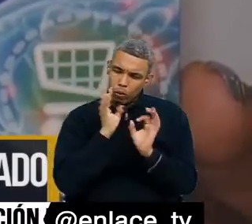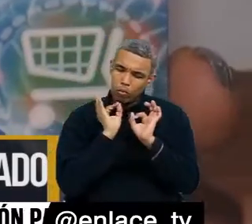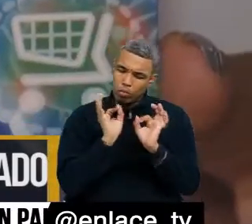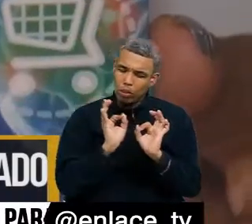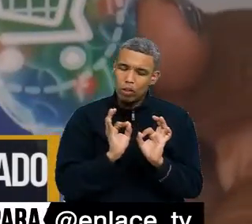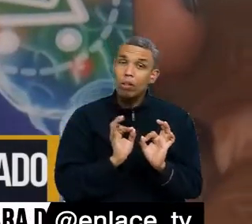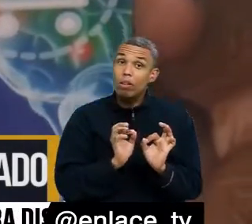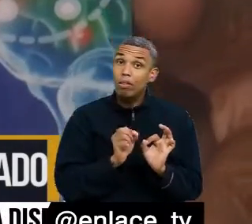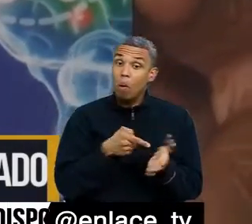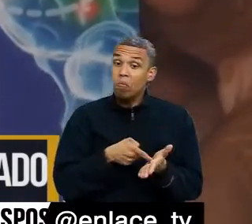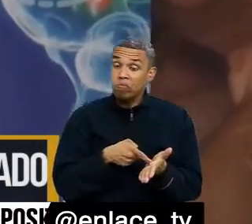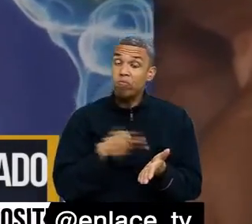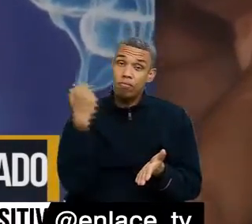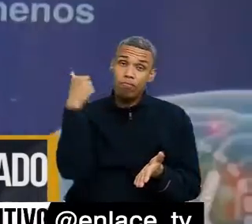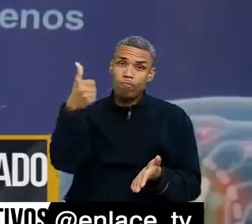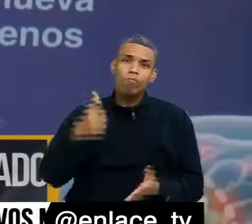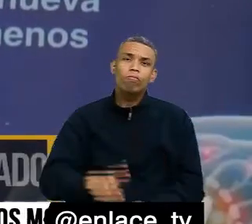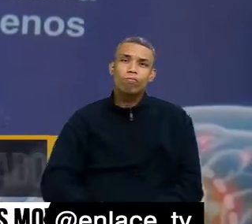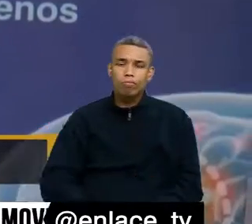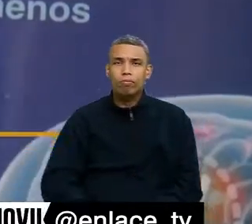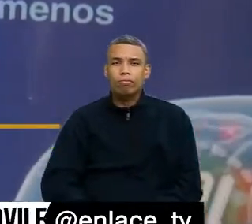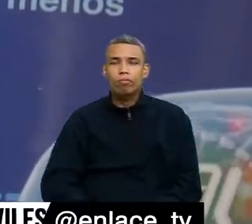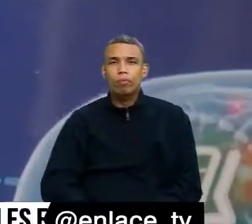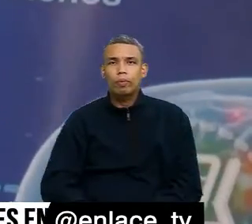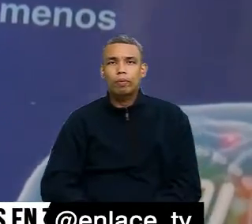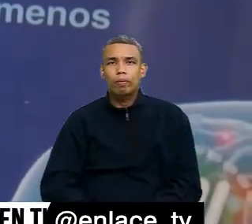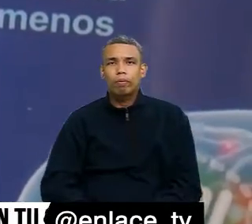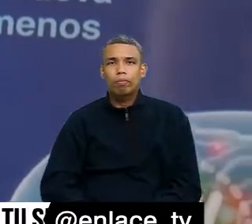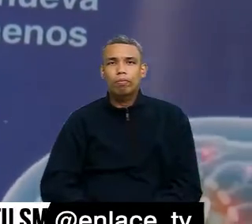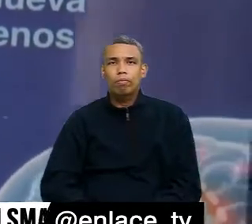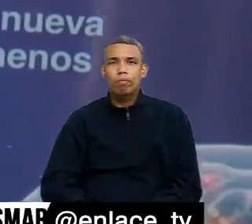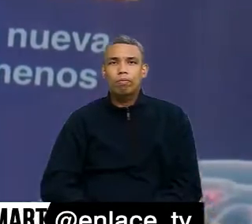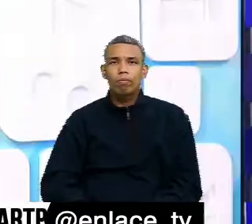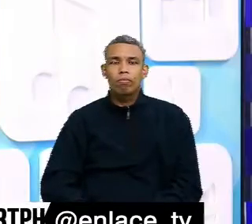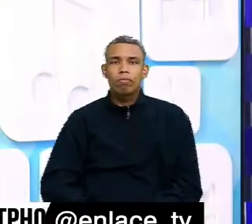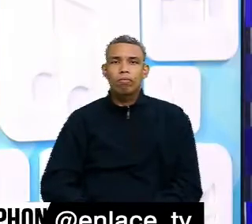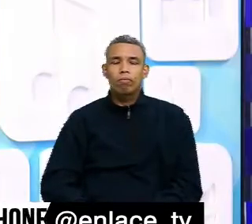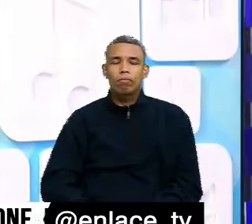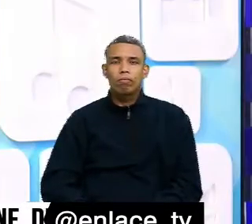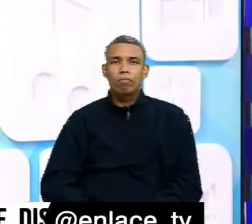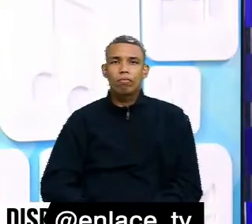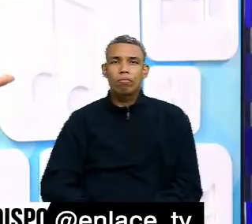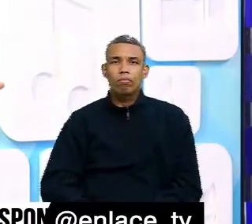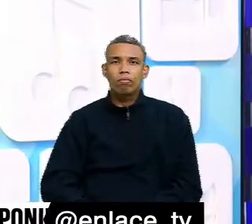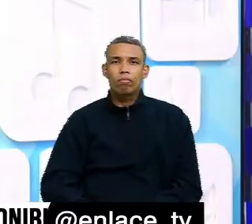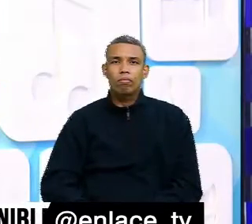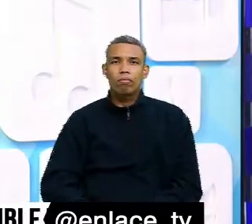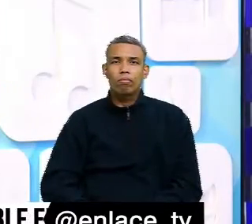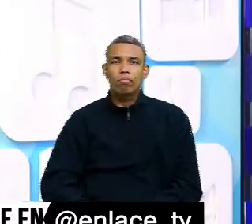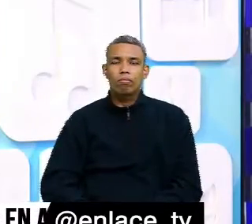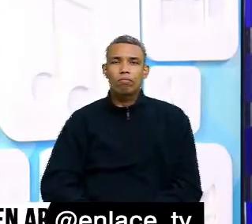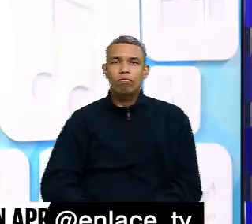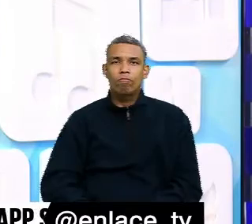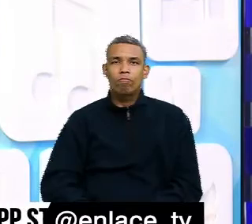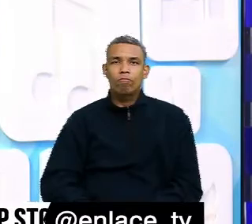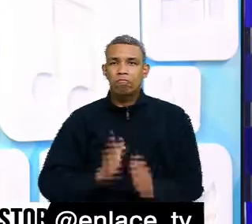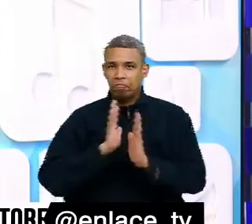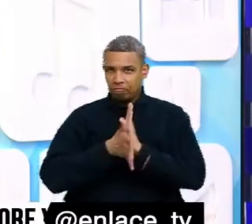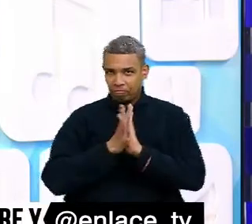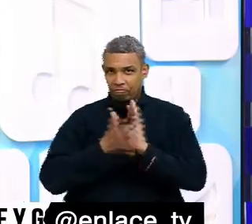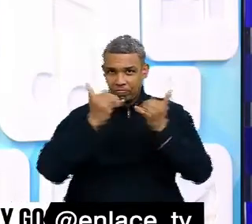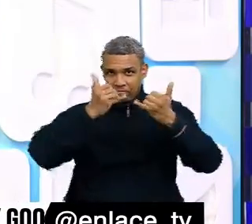la importancia de conocer e innovar por medio del neuromarketing. Y con nuestro libro recomendado despedimos